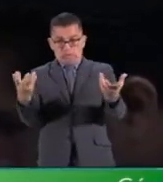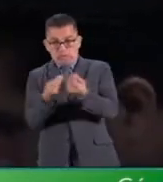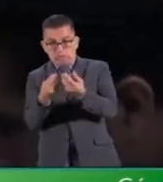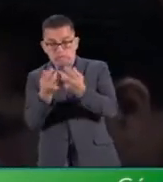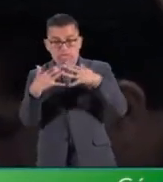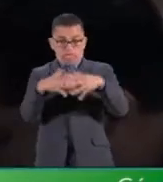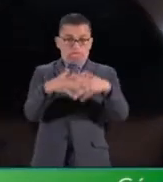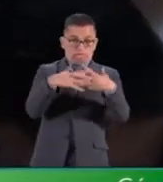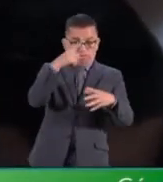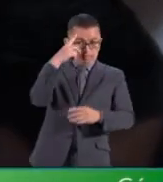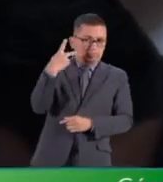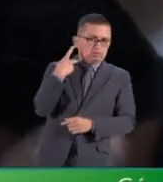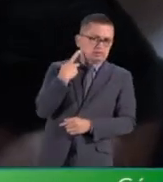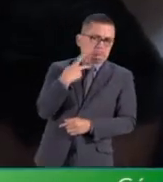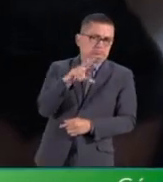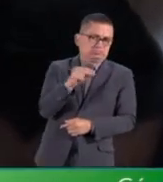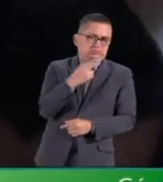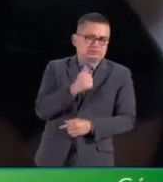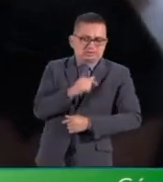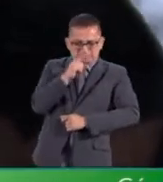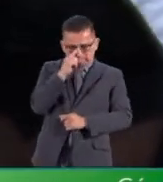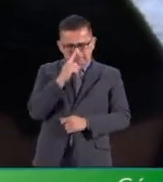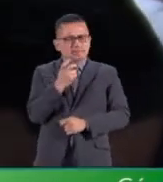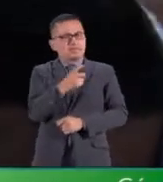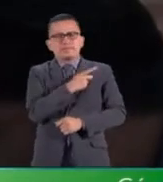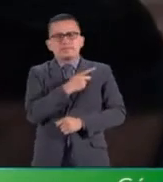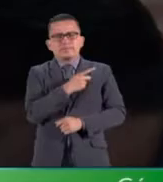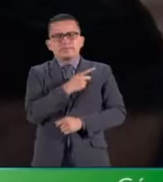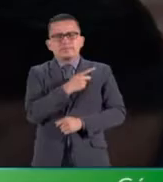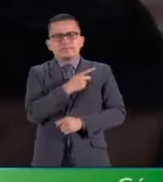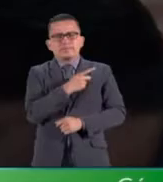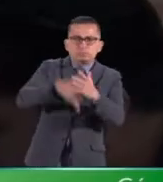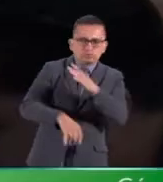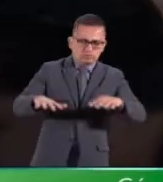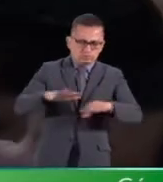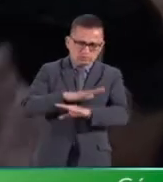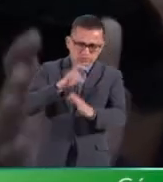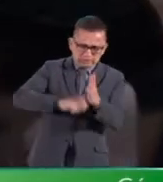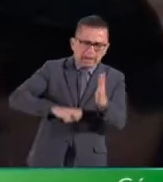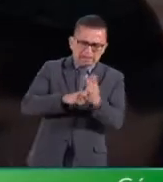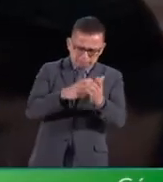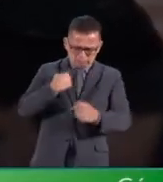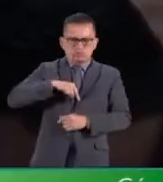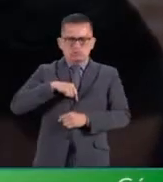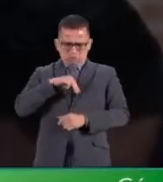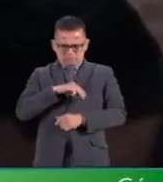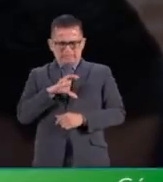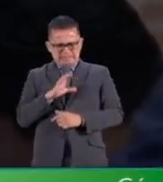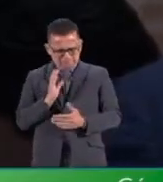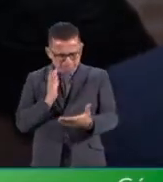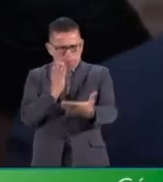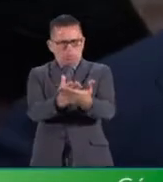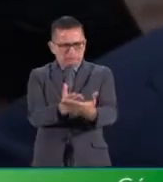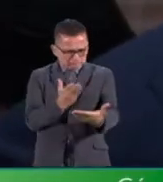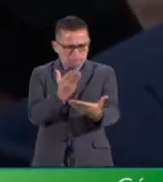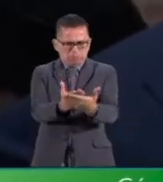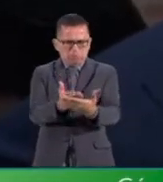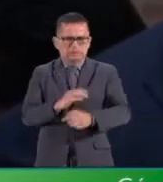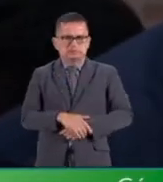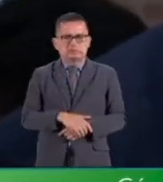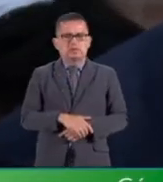serias y de fondo, como las que sí hemos presentado desde Movimiento Ciudadano, con la eliminación de los formalismos